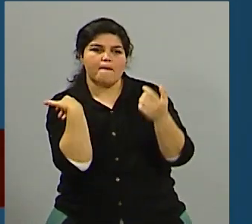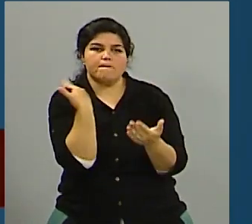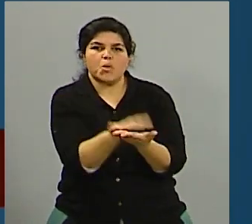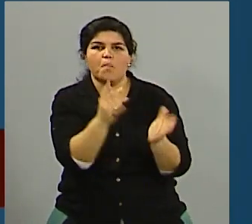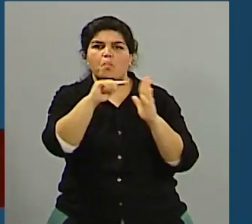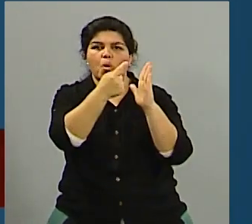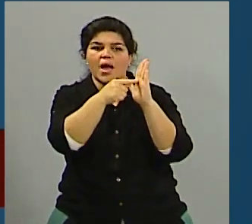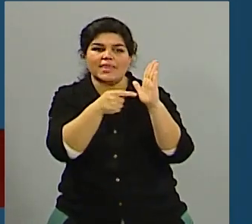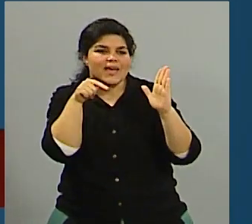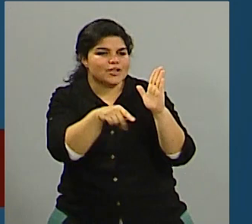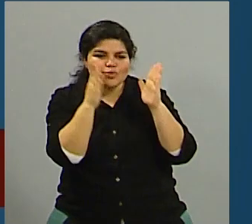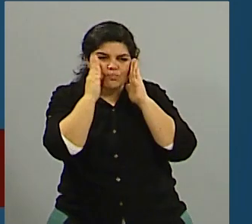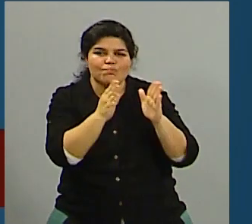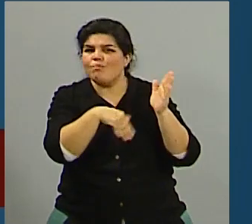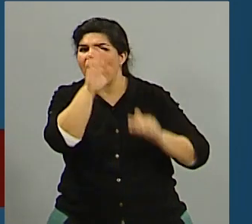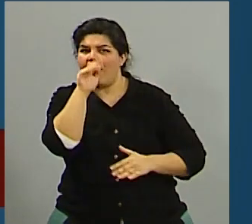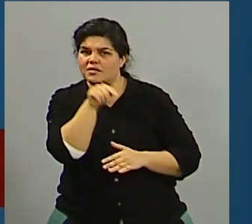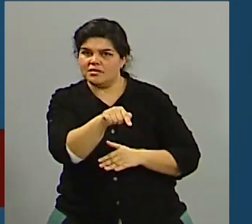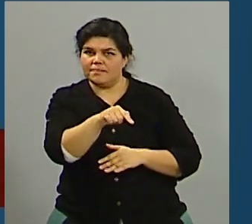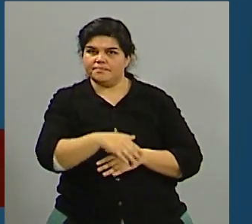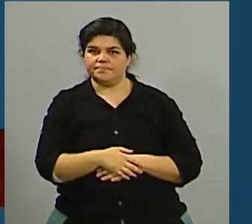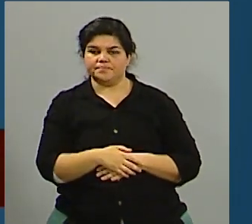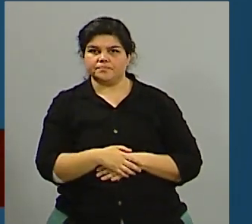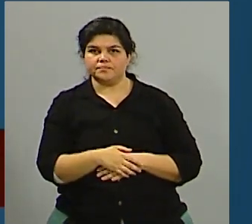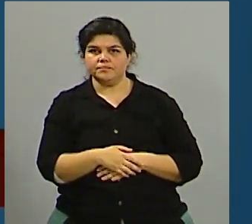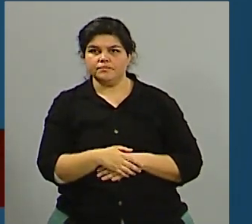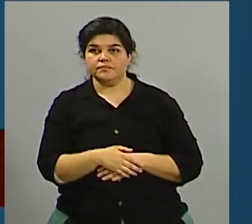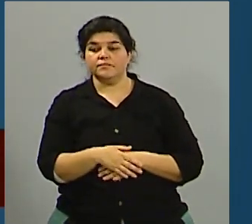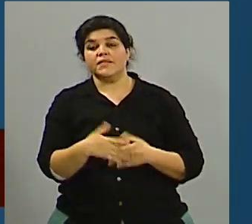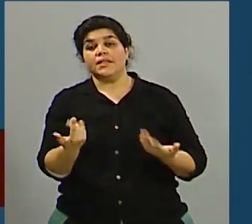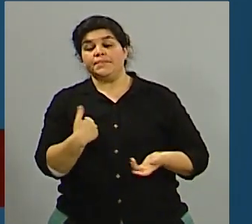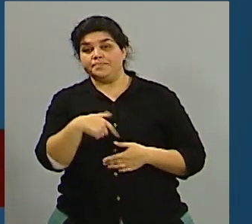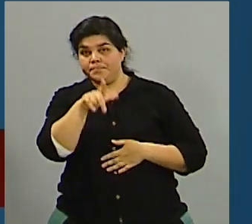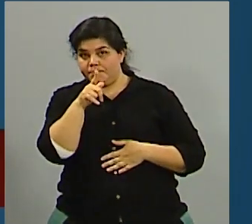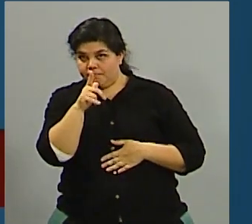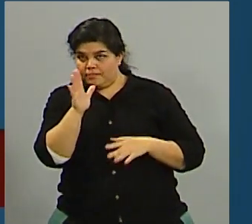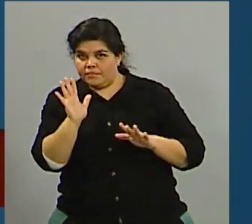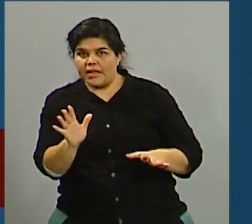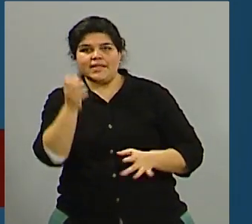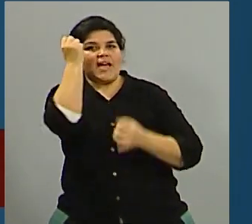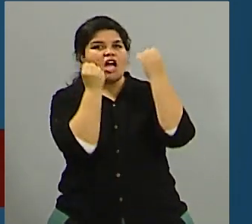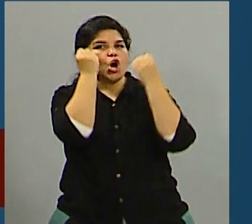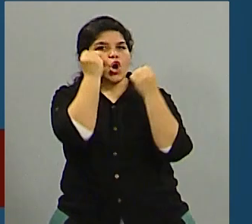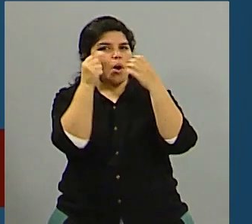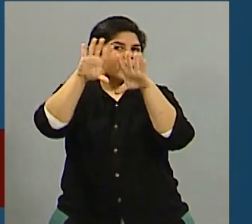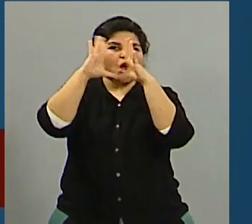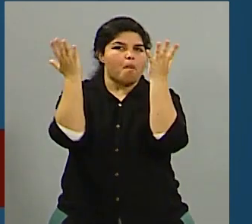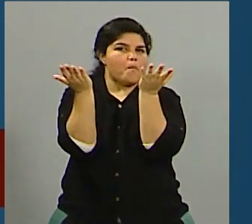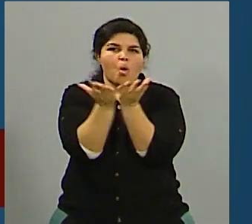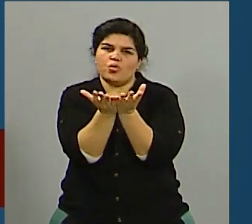mucho para los argentinos y argentinas. Yo creo que lo económico está pesando en todo el mundo, ¿no?